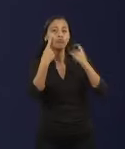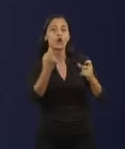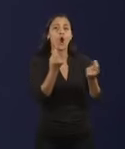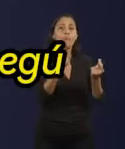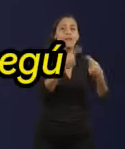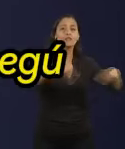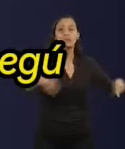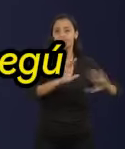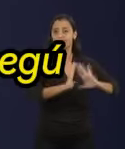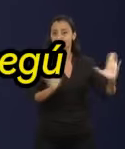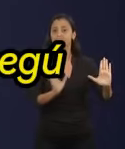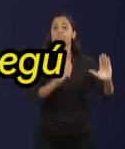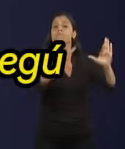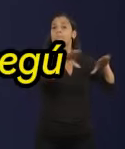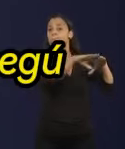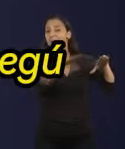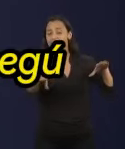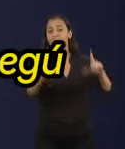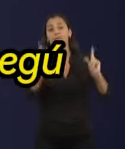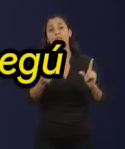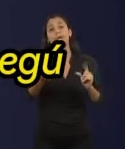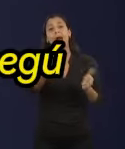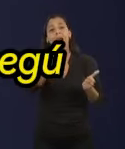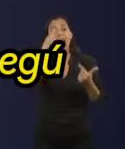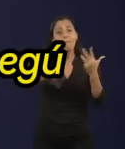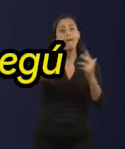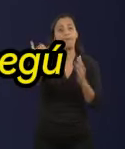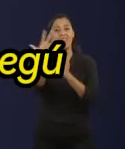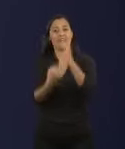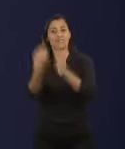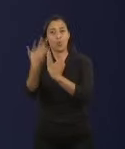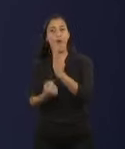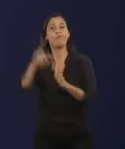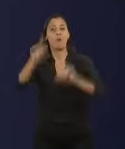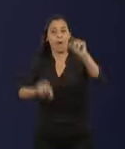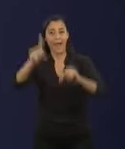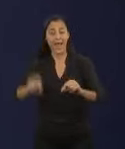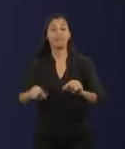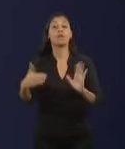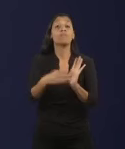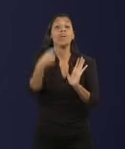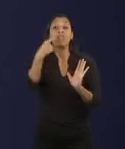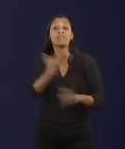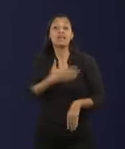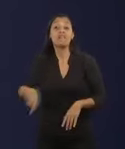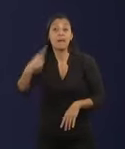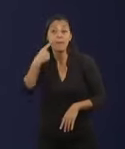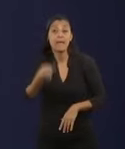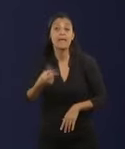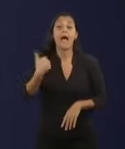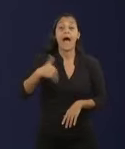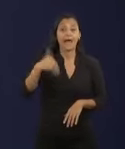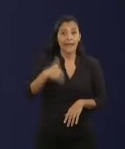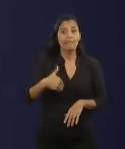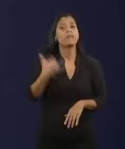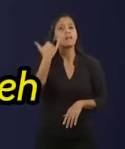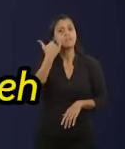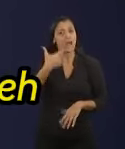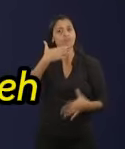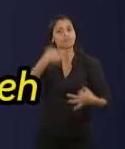precios eh Hay alimentos con descuentos según el fmi eh Argentina sobre